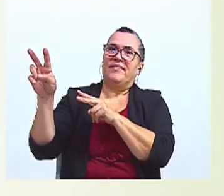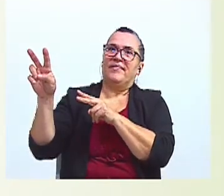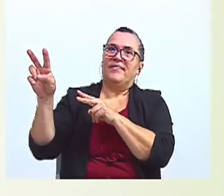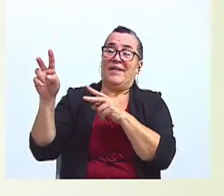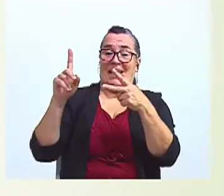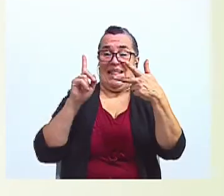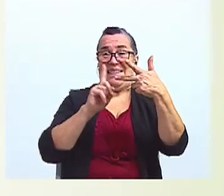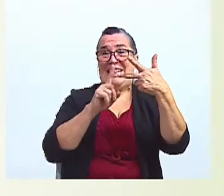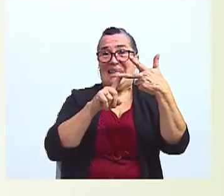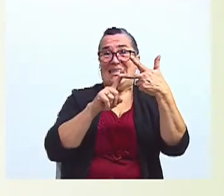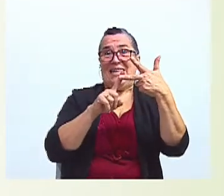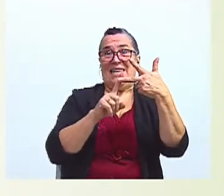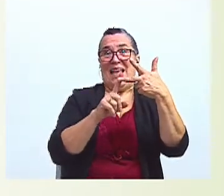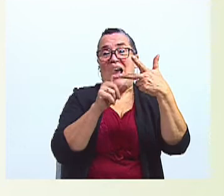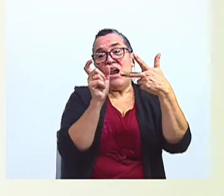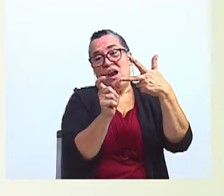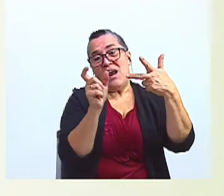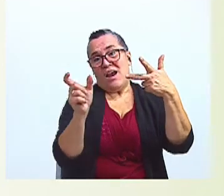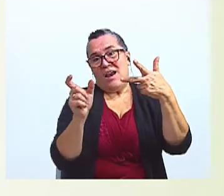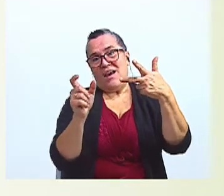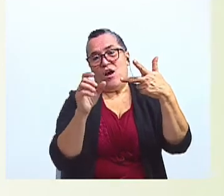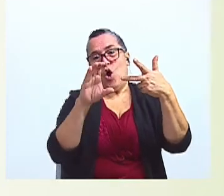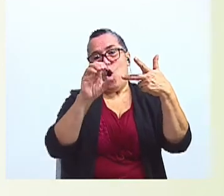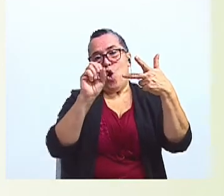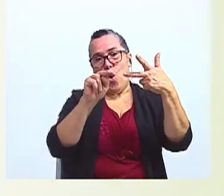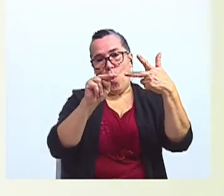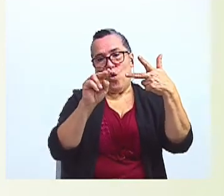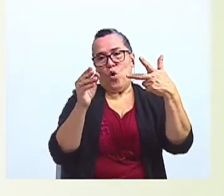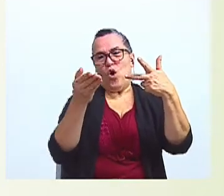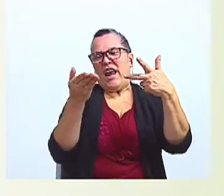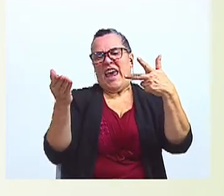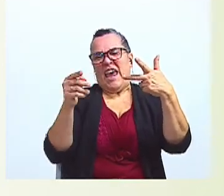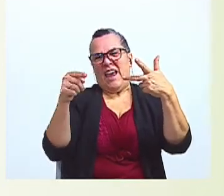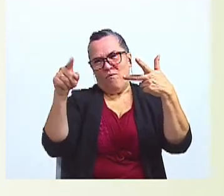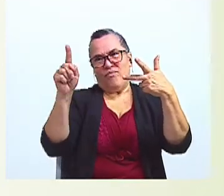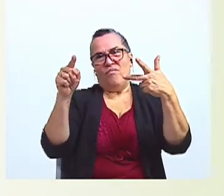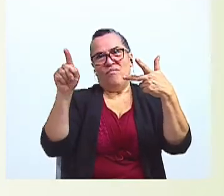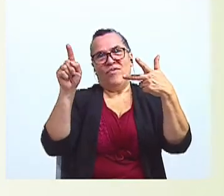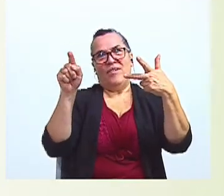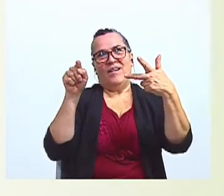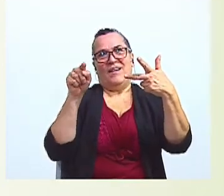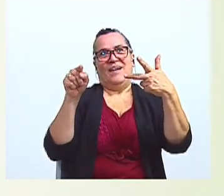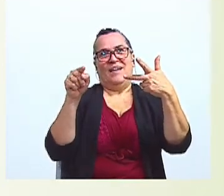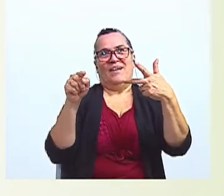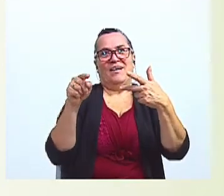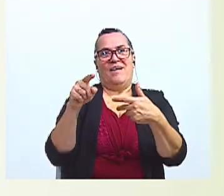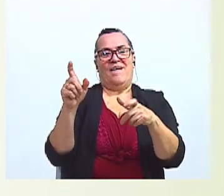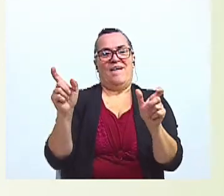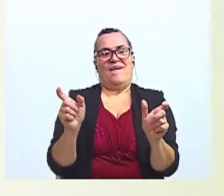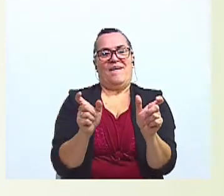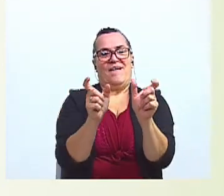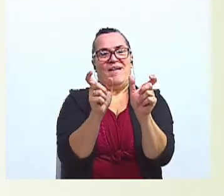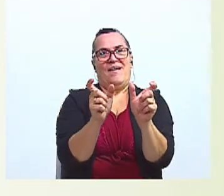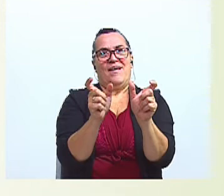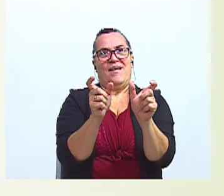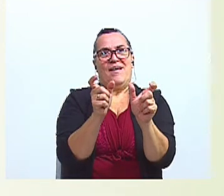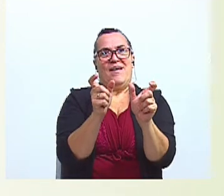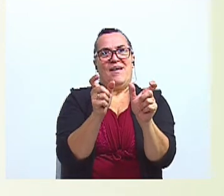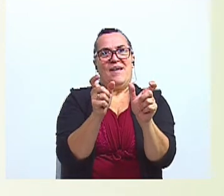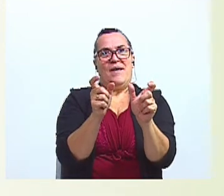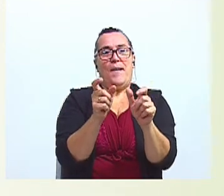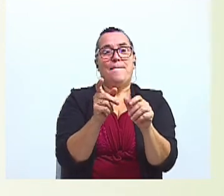El tercero o la tercera combinación, con que, está formado por la preposición